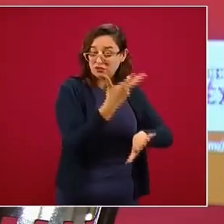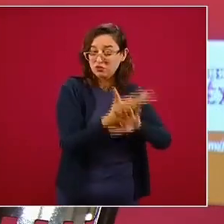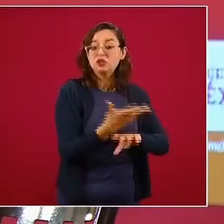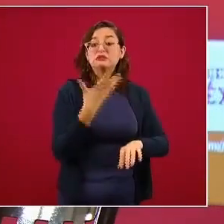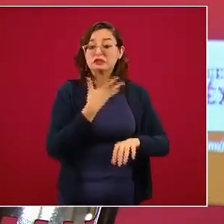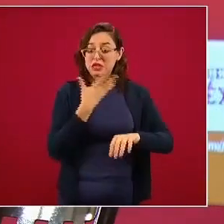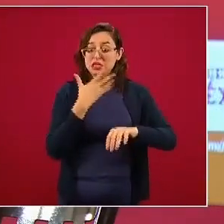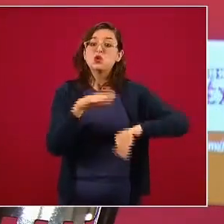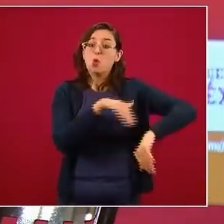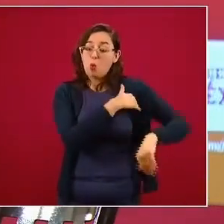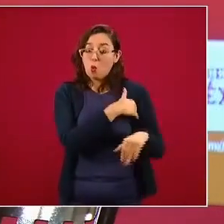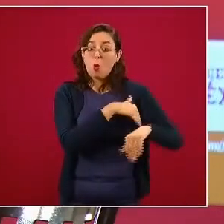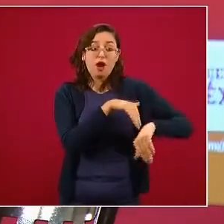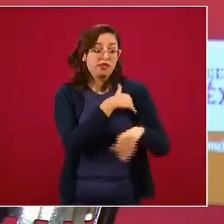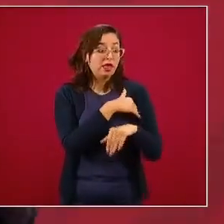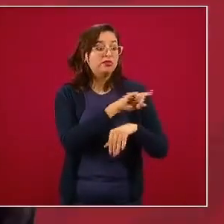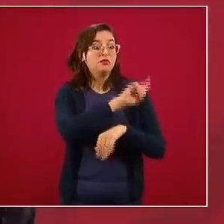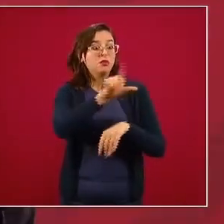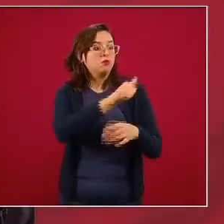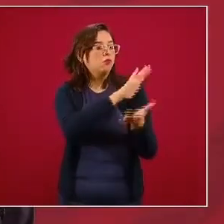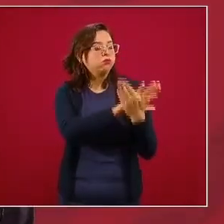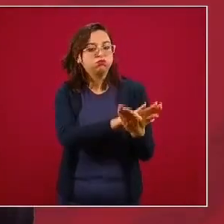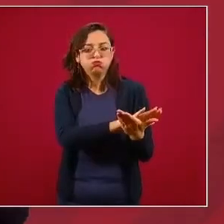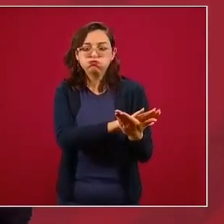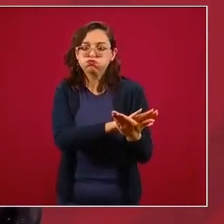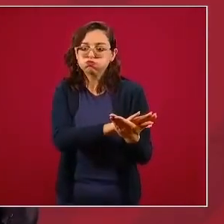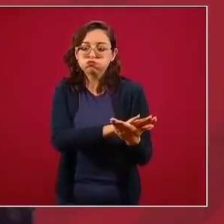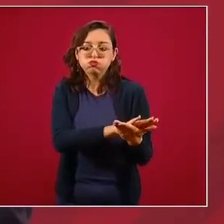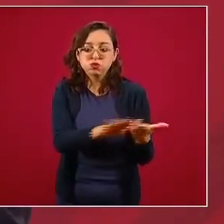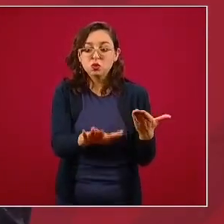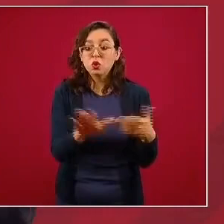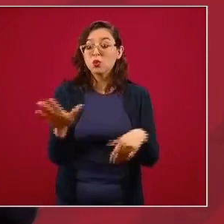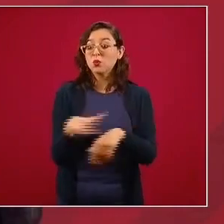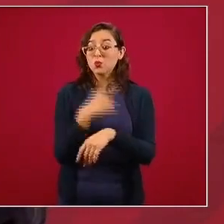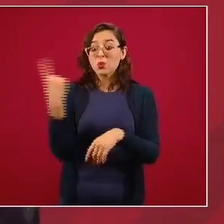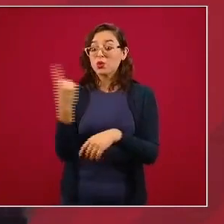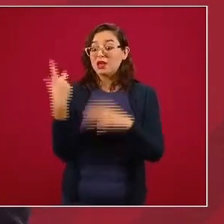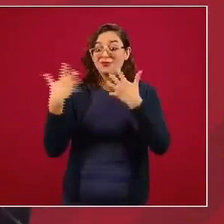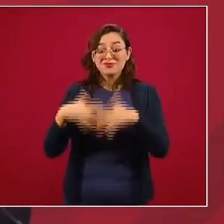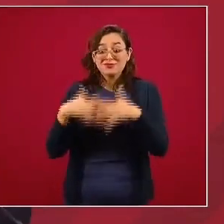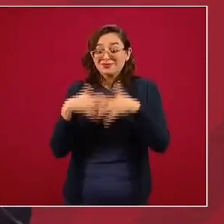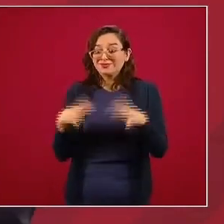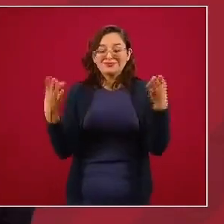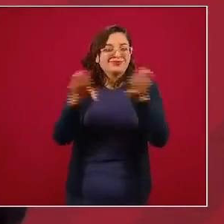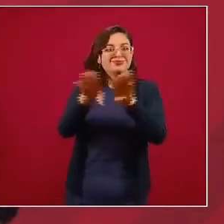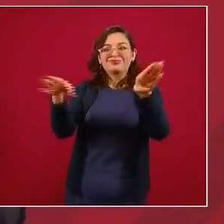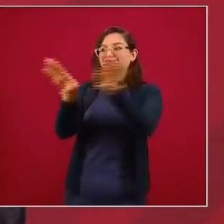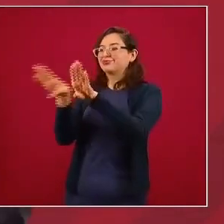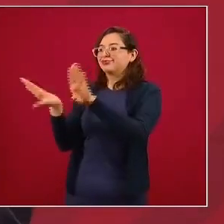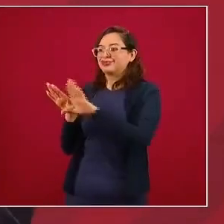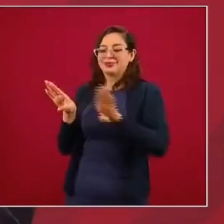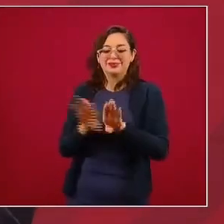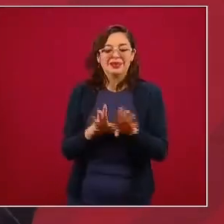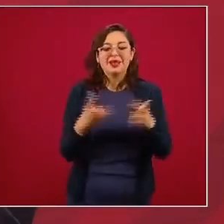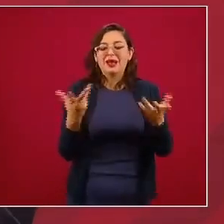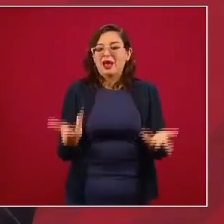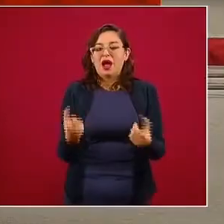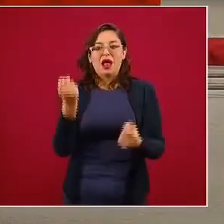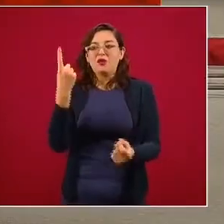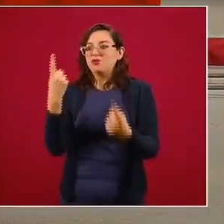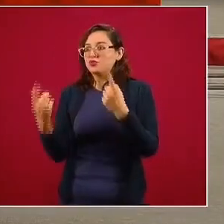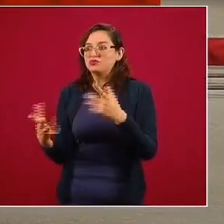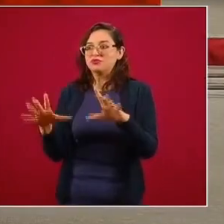proveeduría global, llegó un momento en que no tenía, porque dejaron de fabricarse o dejaron de fabricarse a la velocidad que se